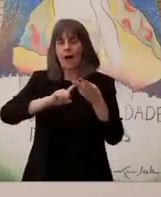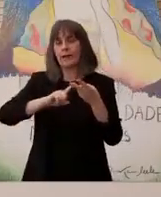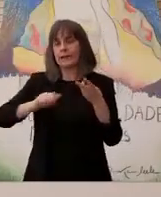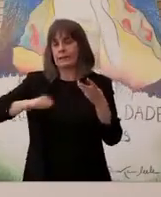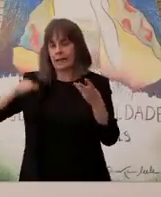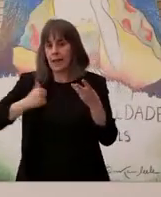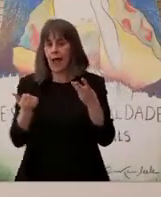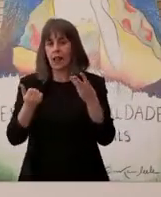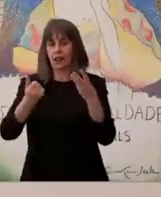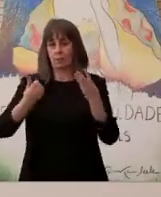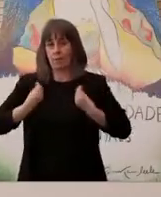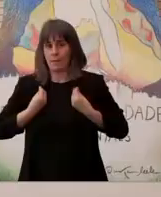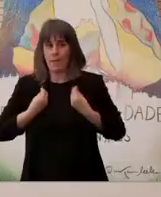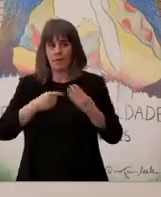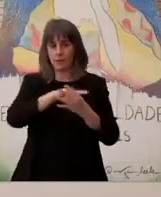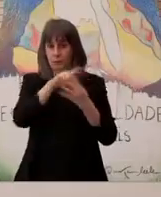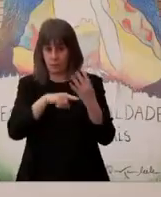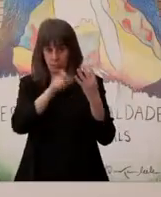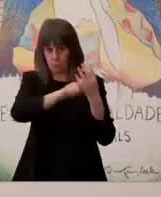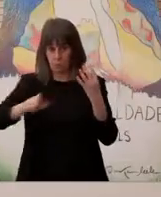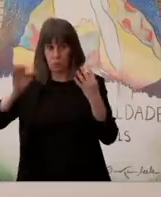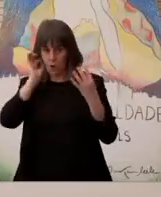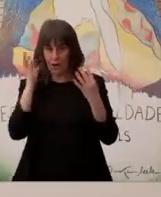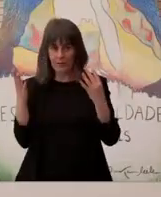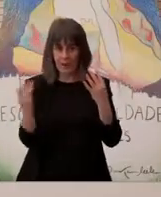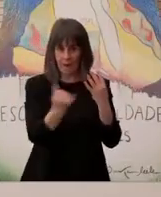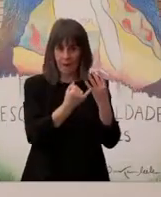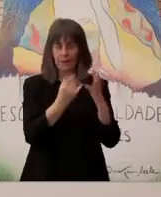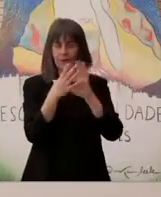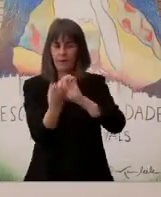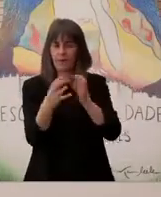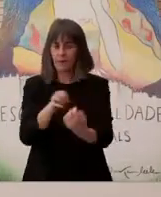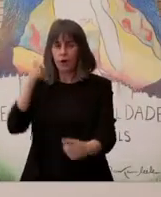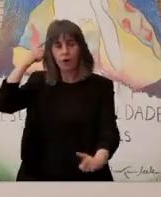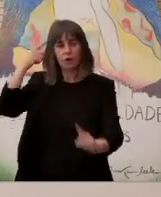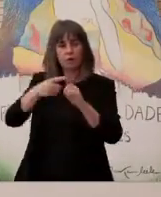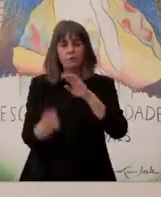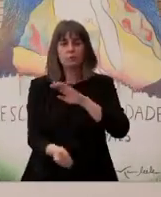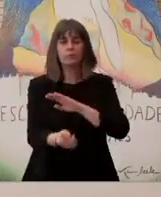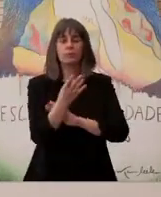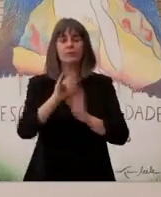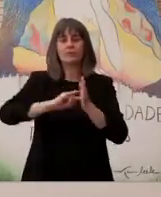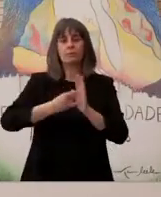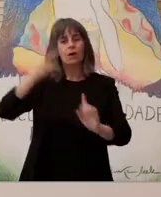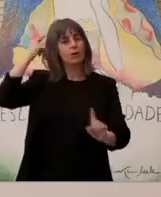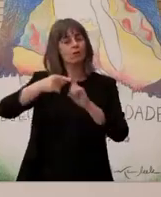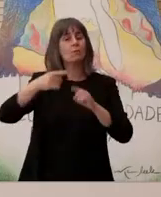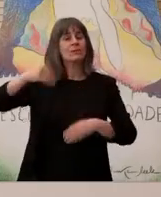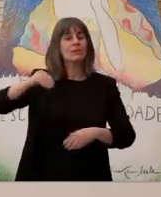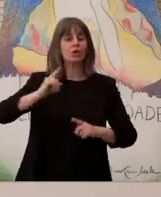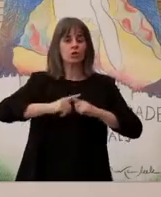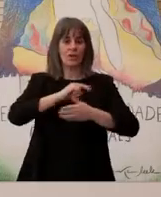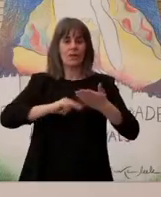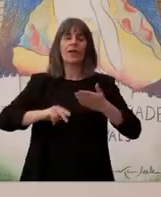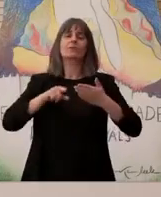pusieron en marcha todo un sistema para que desde la presidencia de asunta se pusieran en marcha políticas de igualdad de